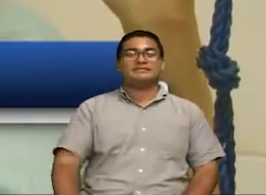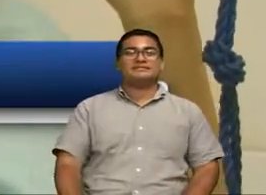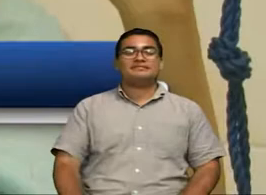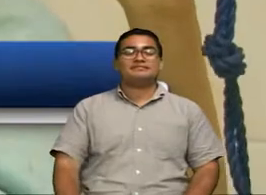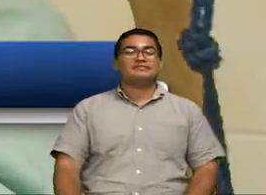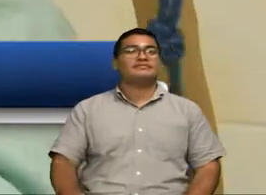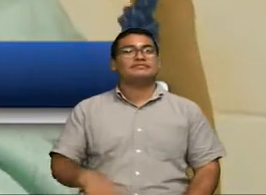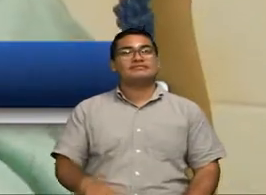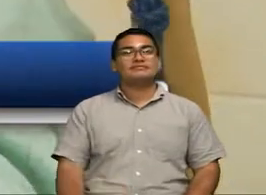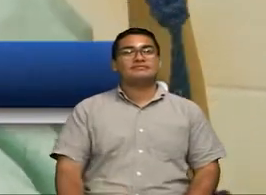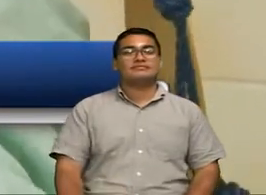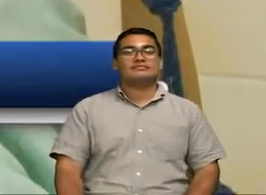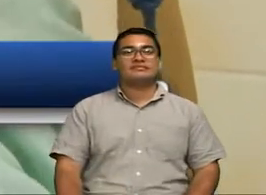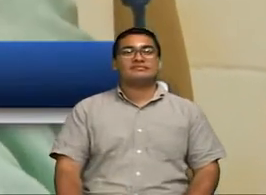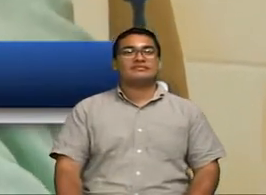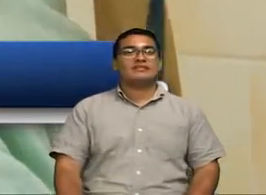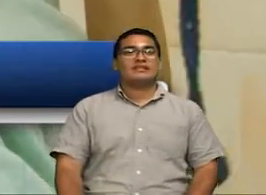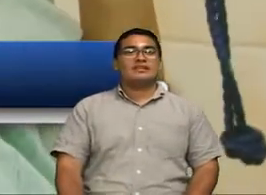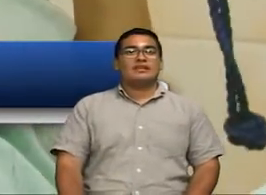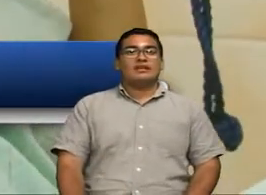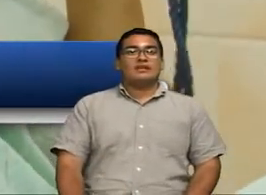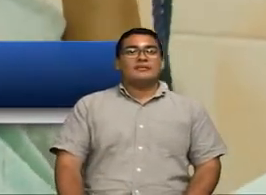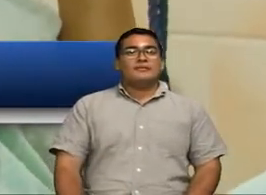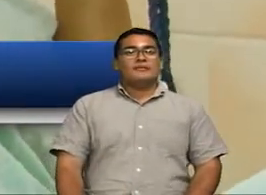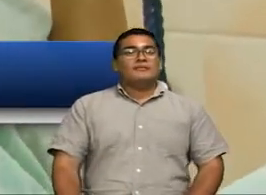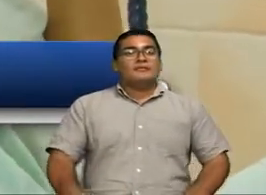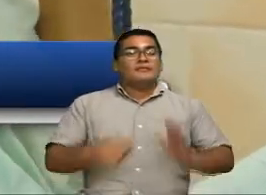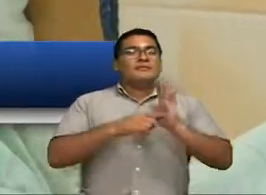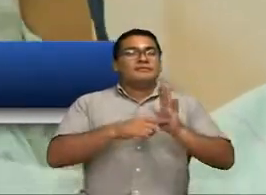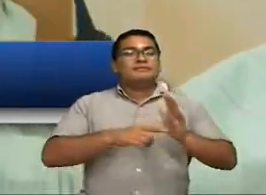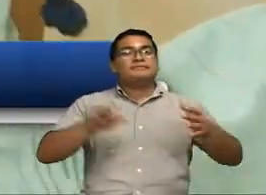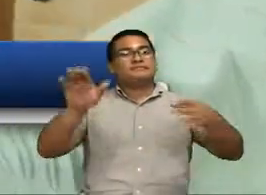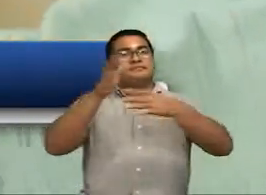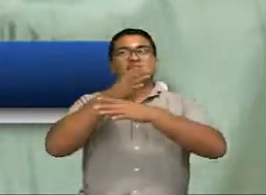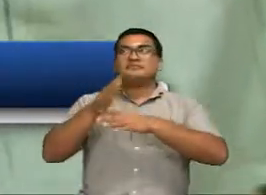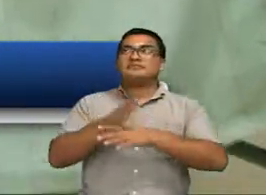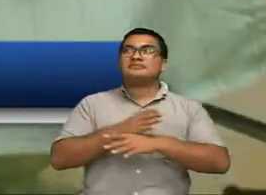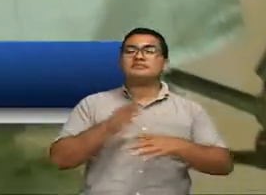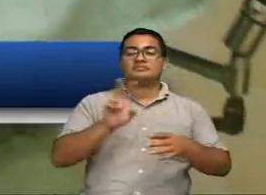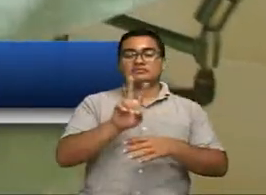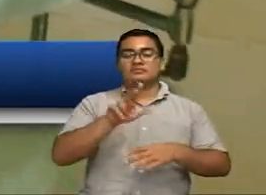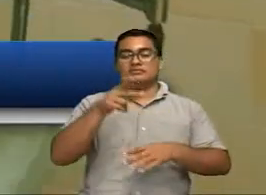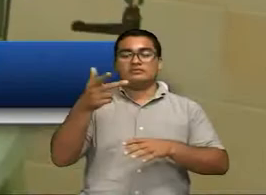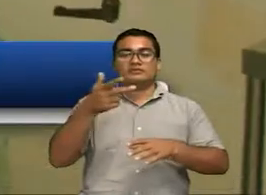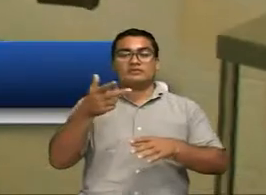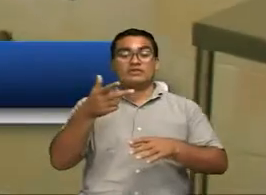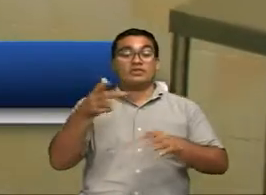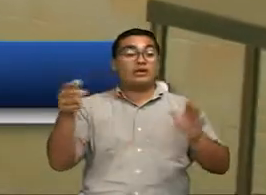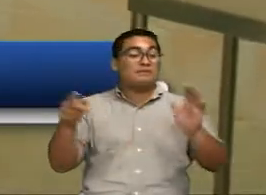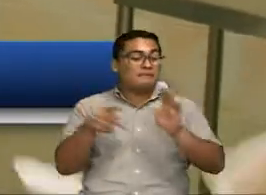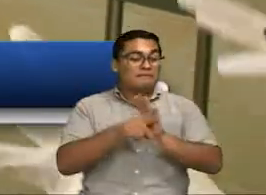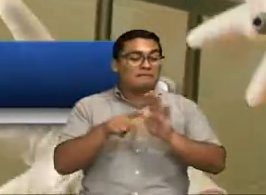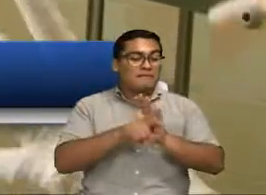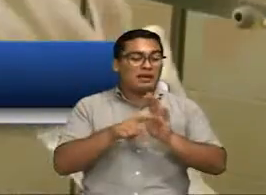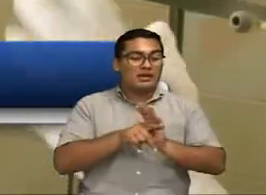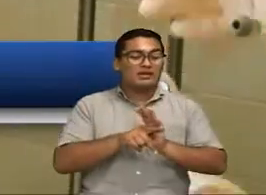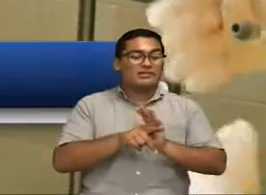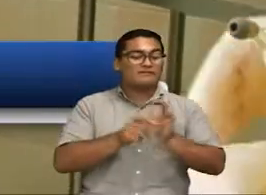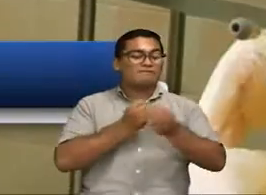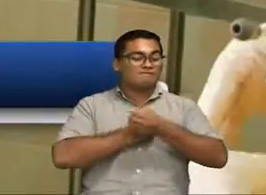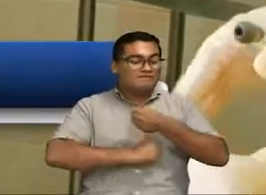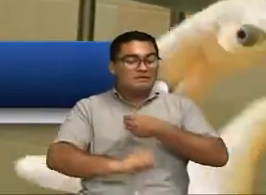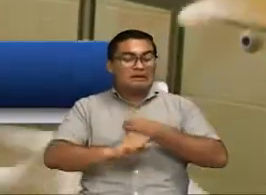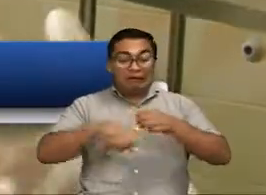¿Ya? Ahora, en estas posiciones que tenemos aquí, las 28, ¿no hay peligro para el bebé? Que se